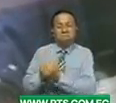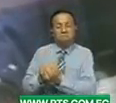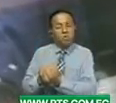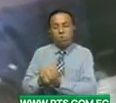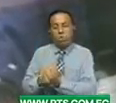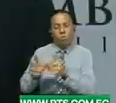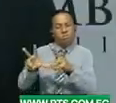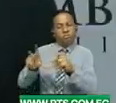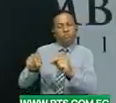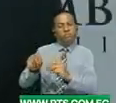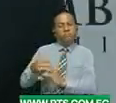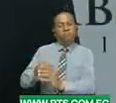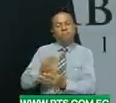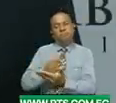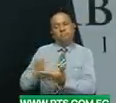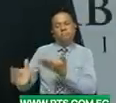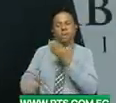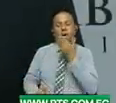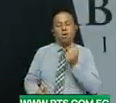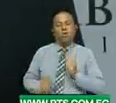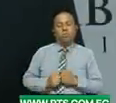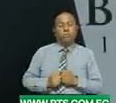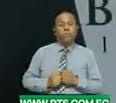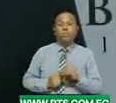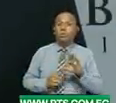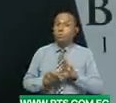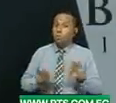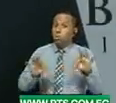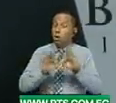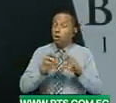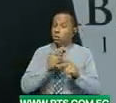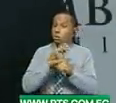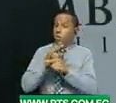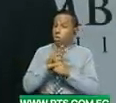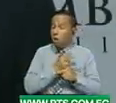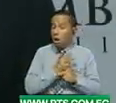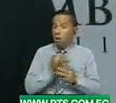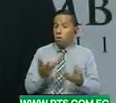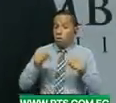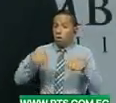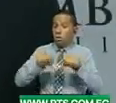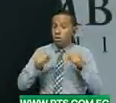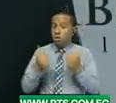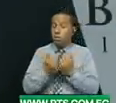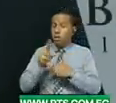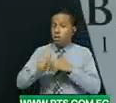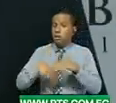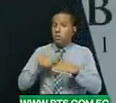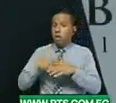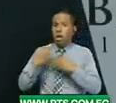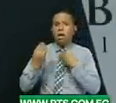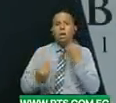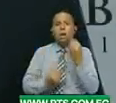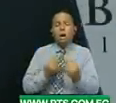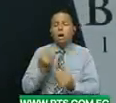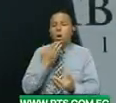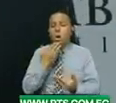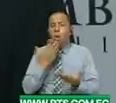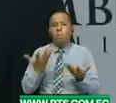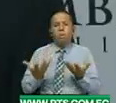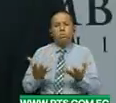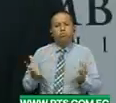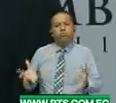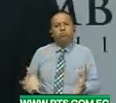el archivo. Tenemos que tener mucho cuidado de todo lo que se está haciendo en la Asamblea Nacional y empujar que se venzan